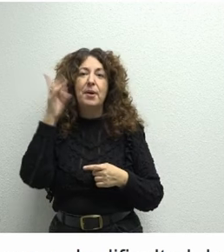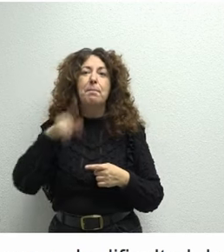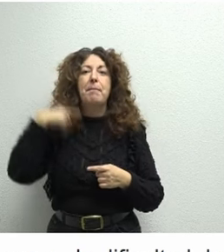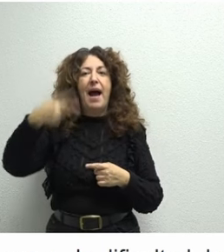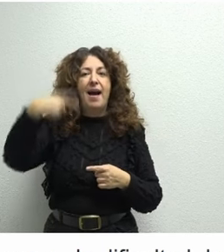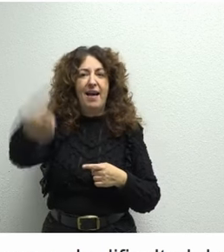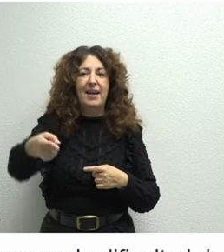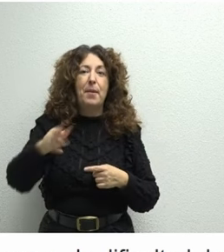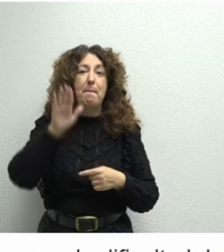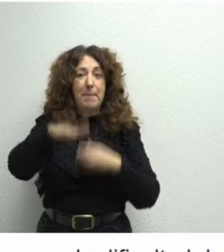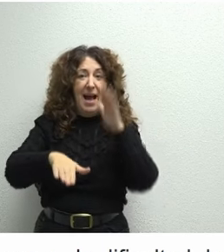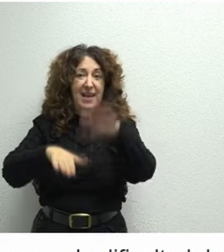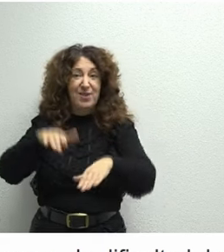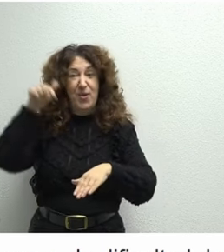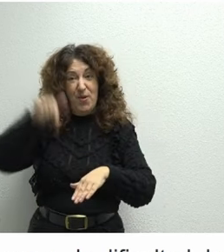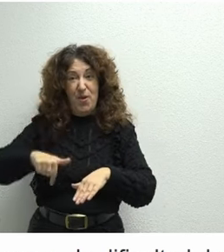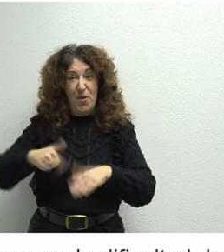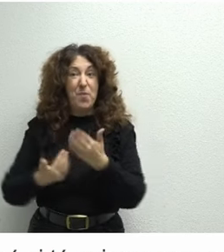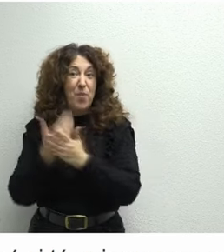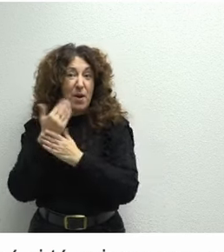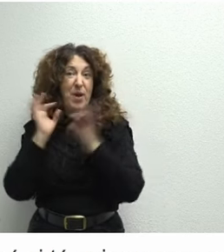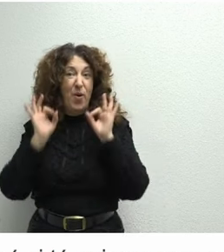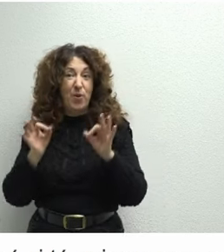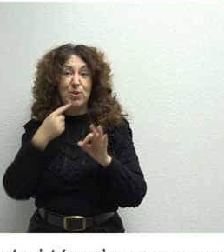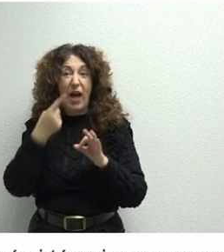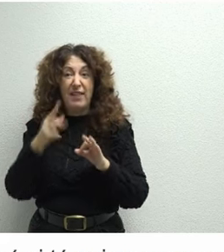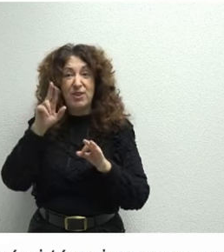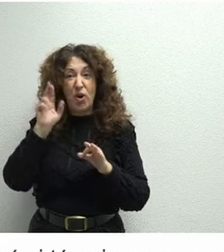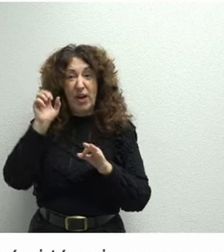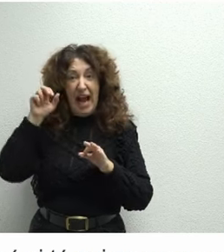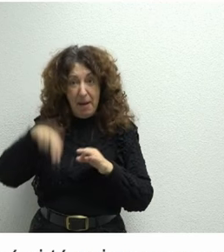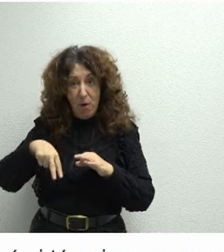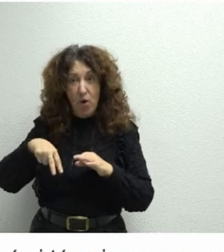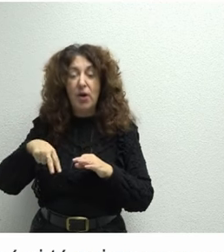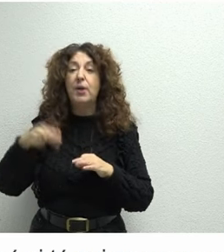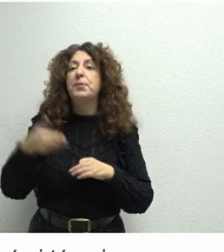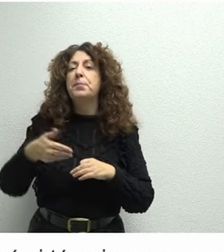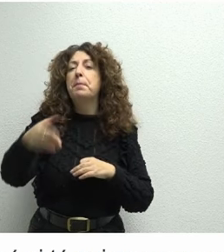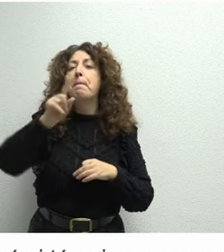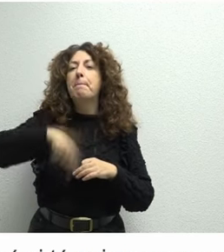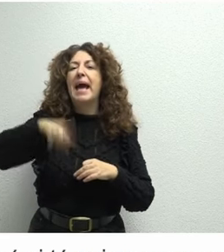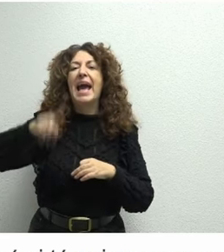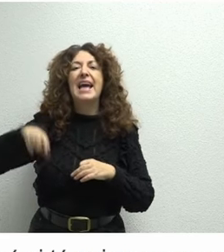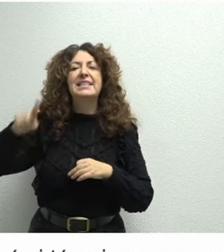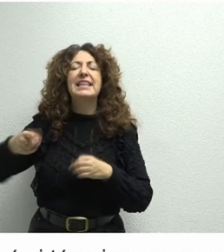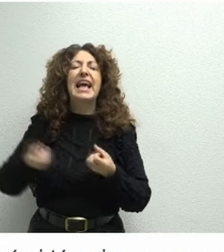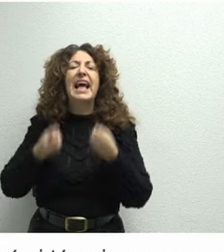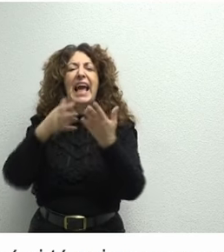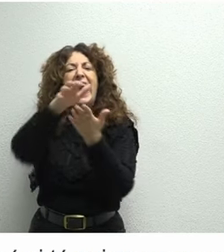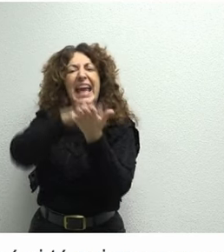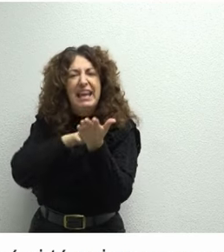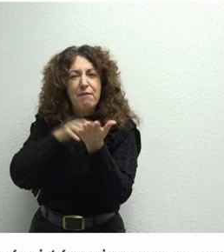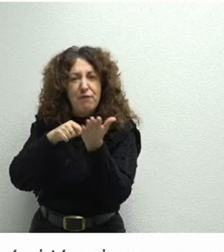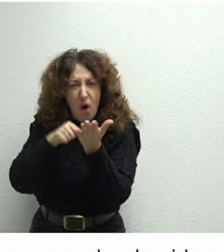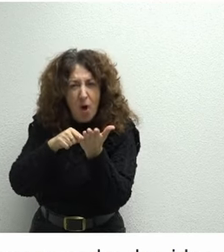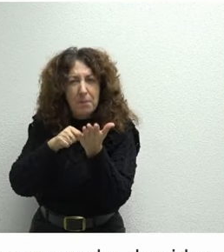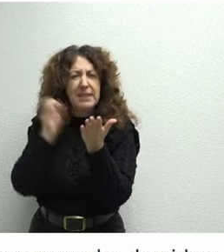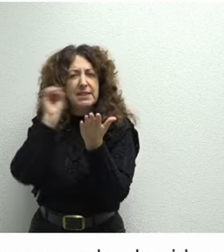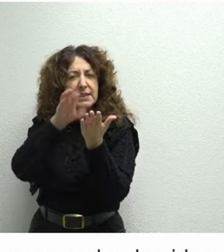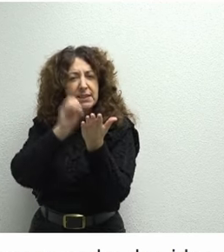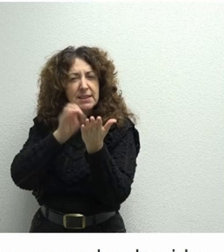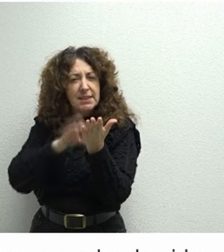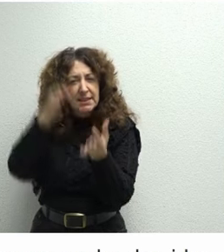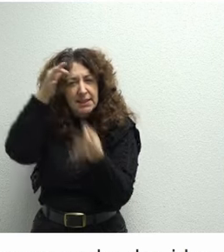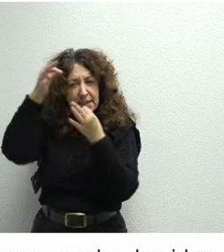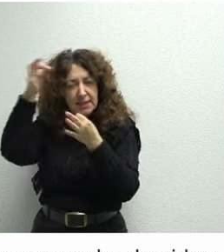pasos como Ramón adelantaba esta mañana eh los próximos meses estará preparado el informe donde sí se recogerán de manera exhaustiva estos estas